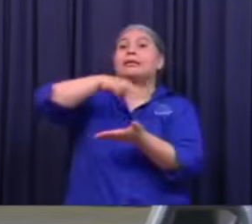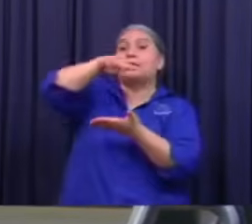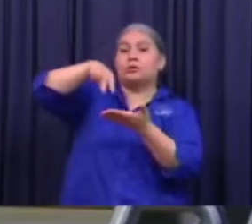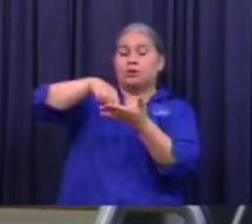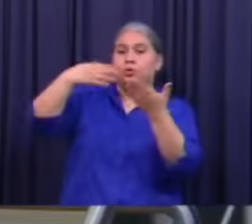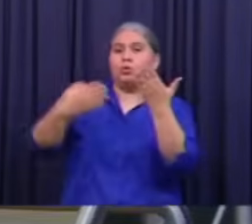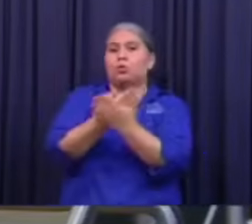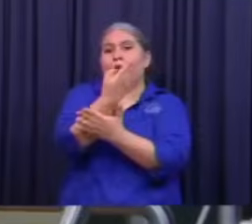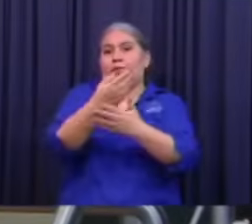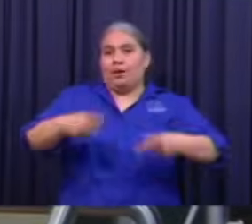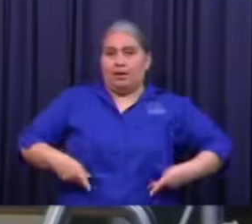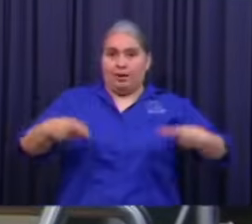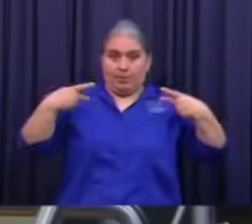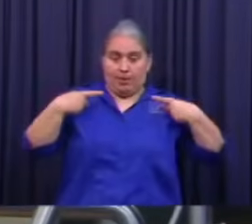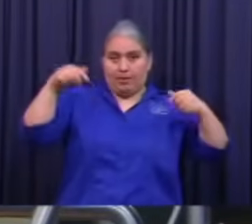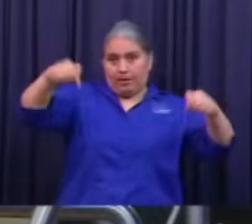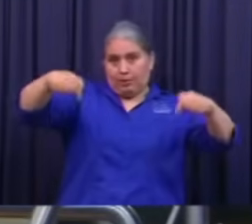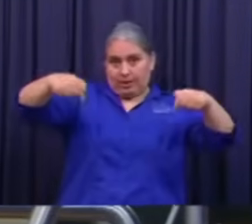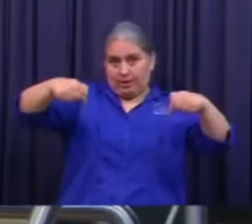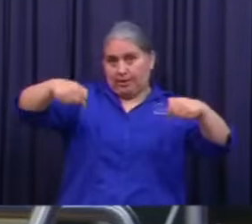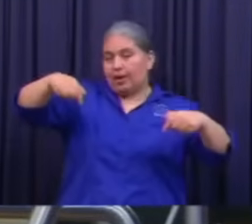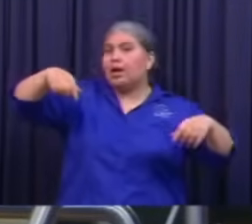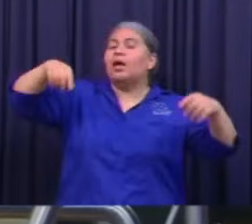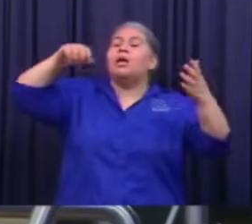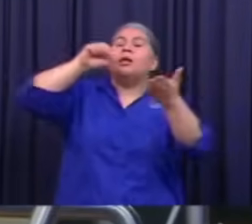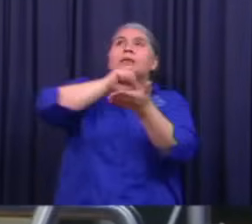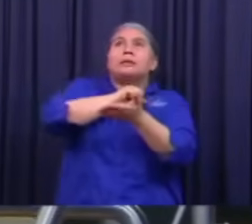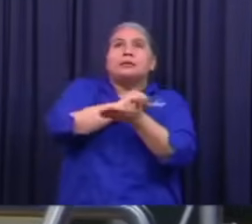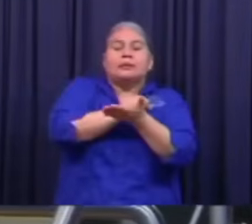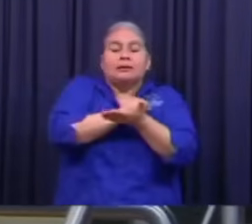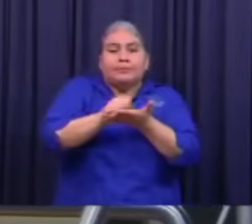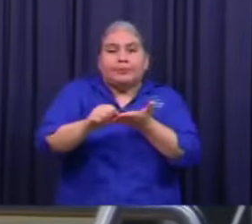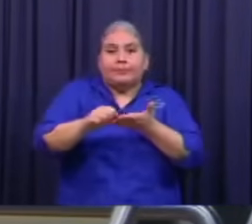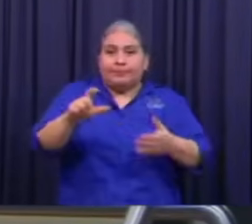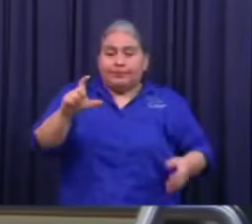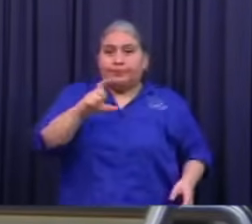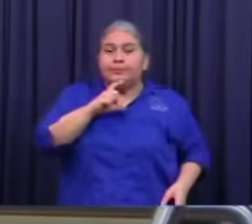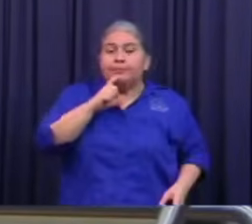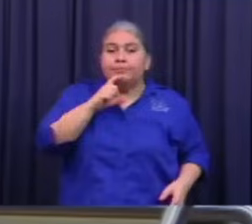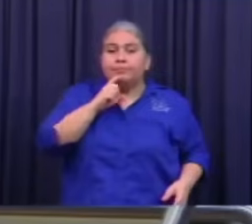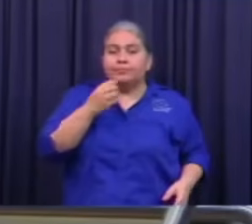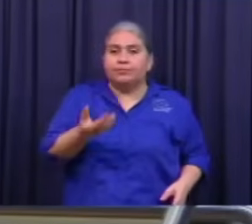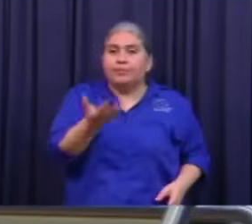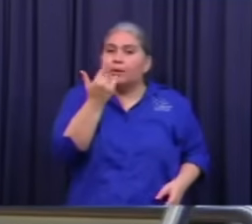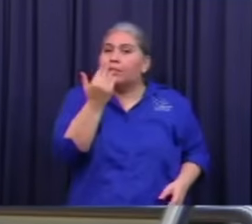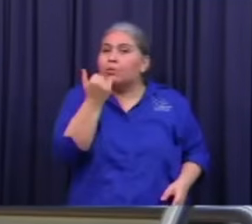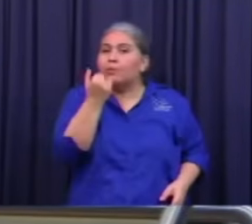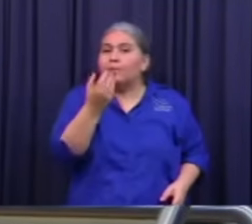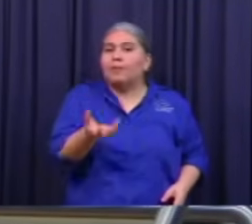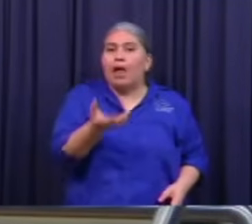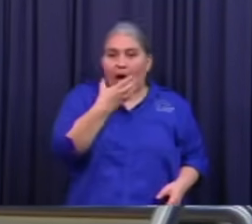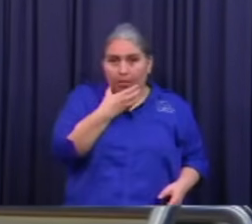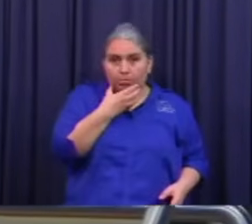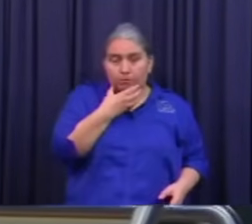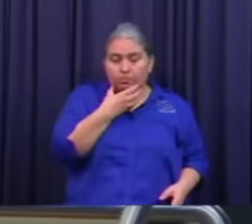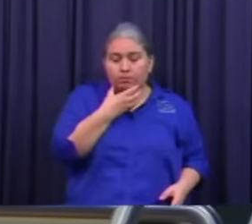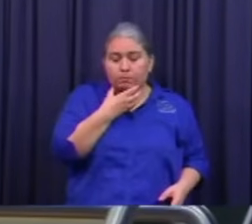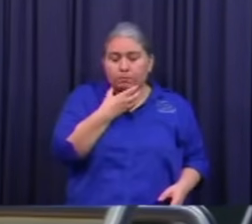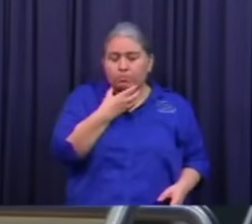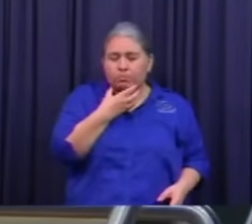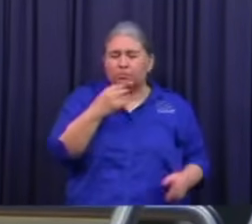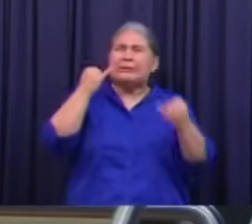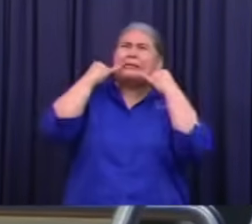ahora que venimos a la santa cena cuando Nosotros comemos el pan estamos